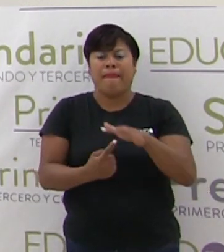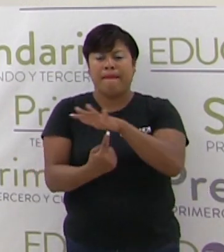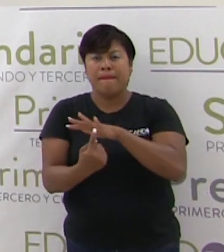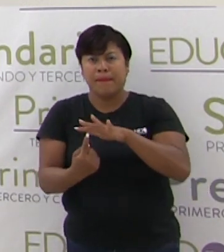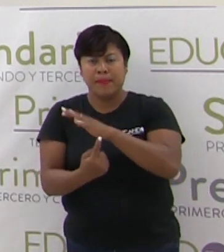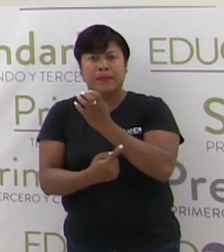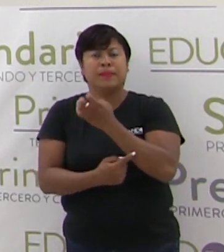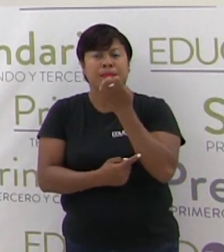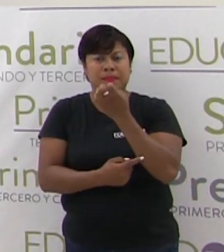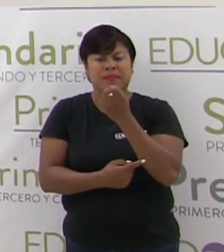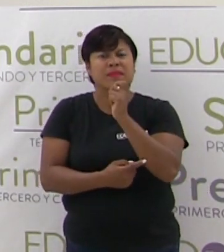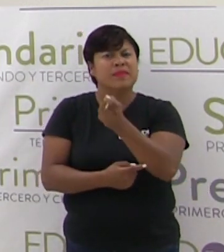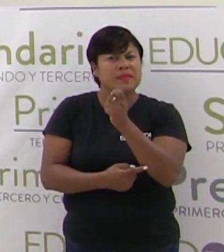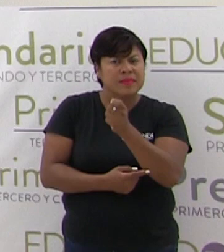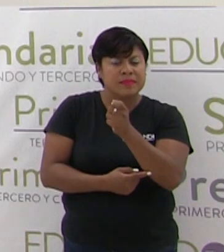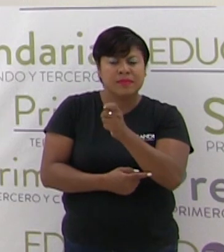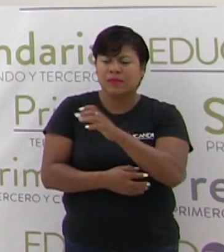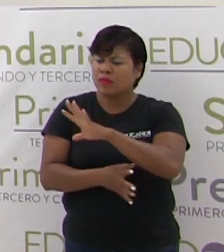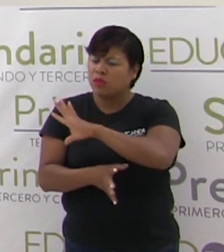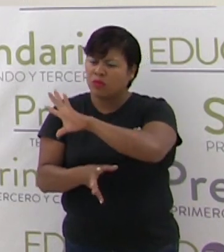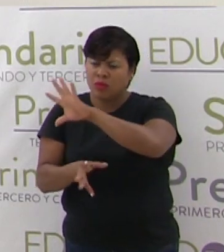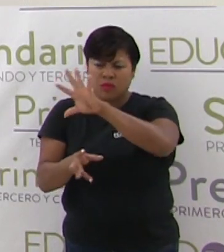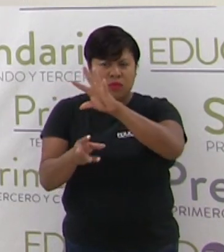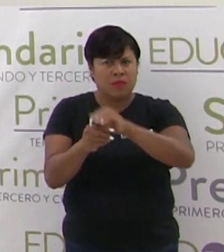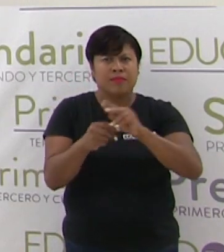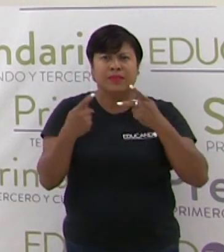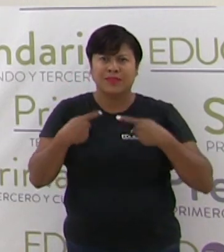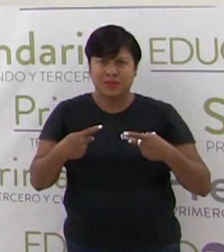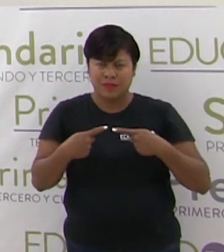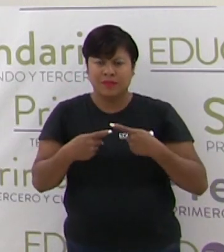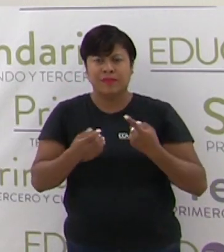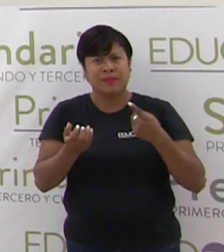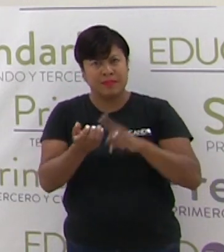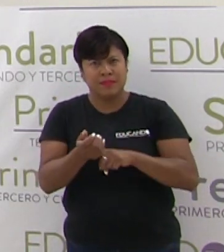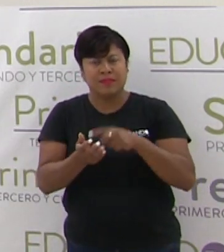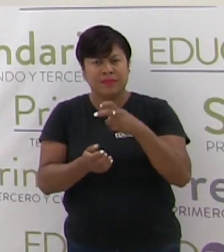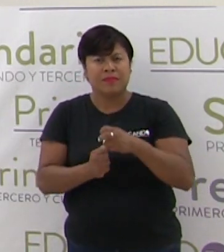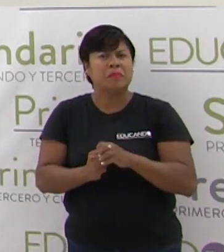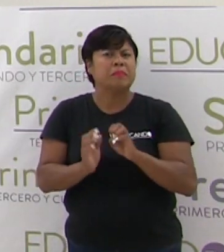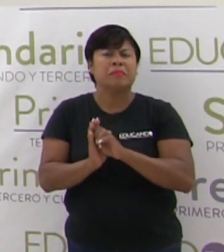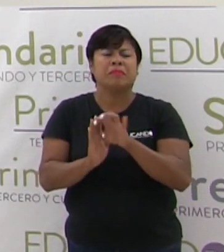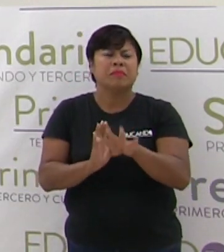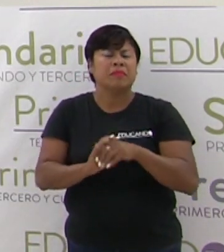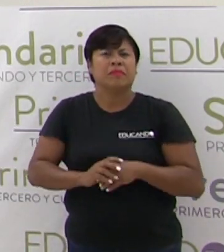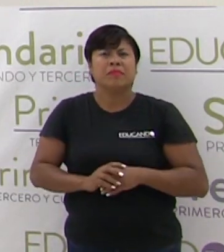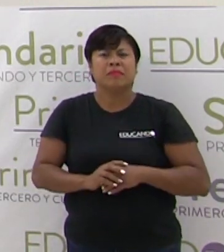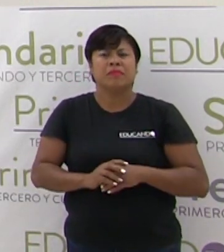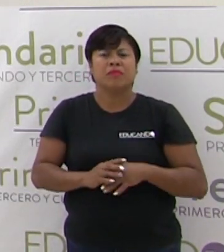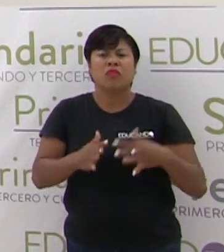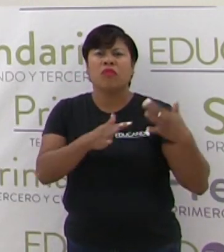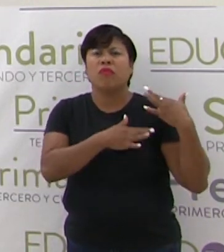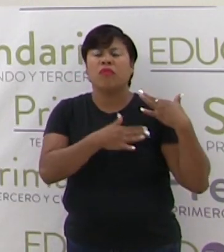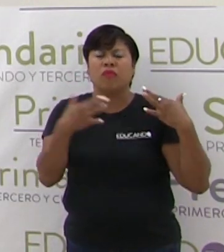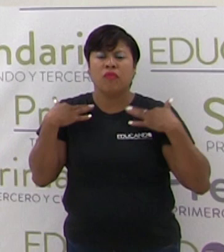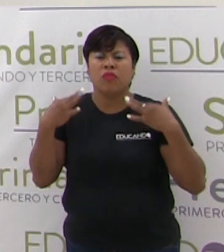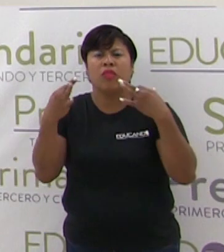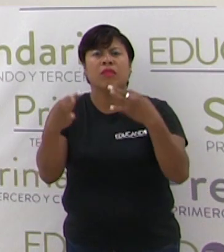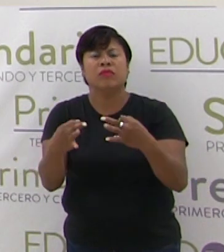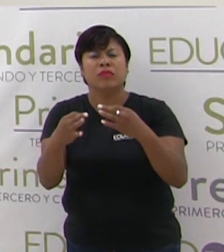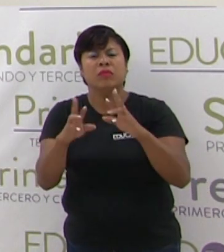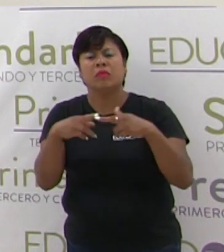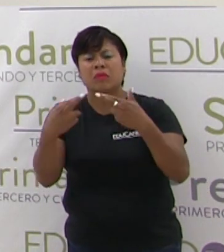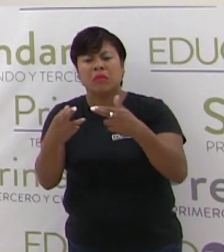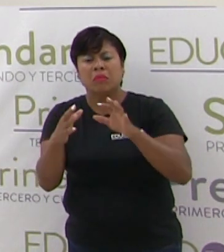Comunidad escolar. Me estoy refiriendo a todos los actores involucrados. Yo les decía, por ejemplo, las fundaciones que